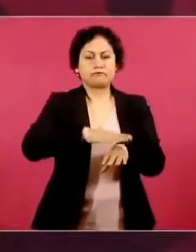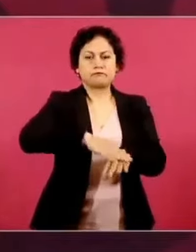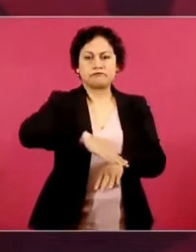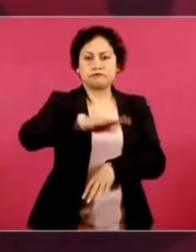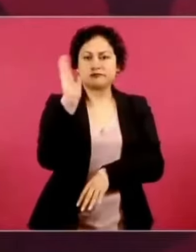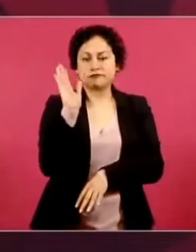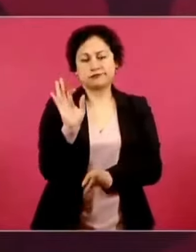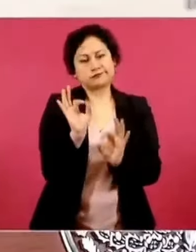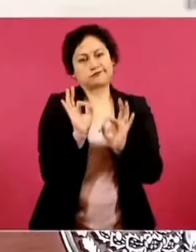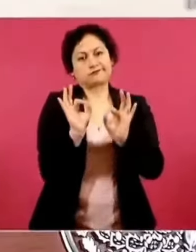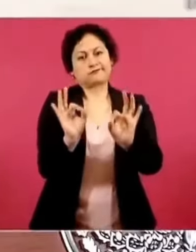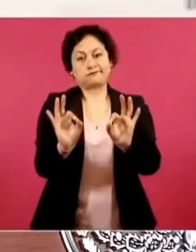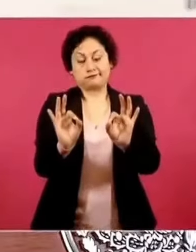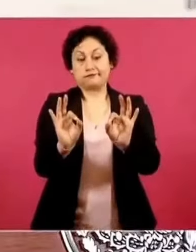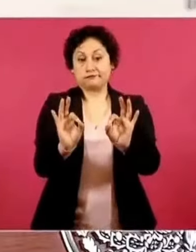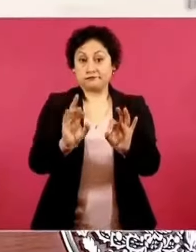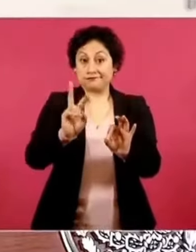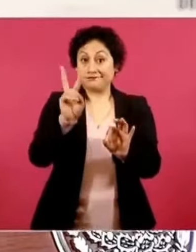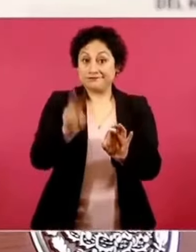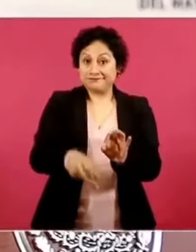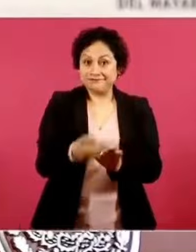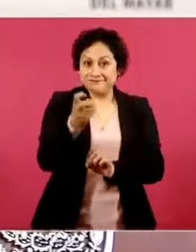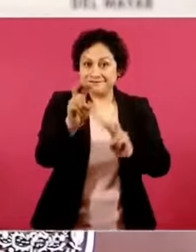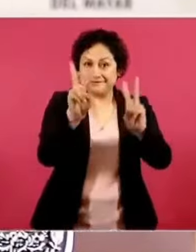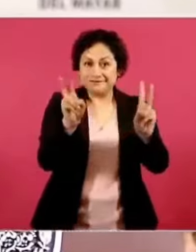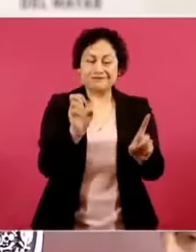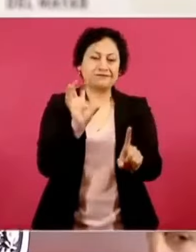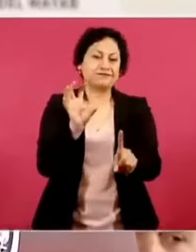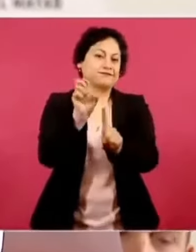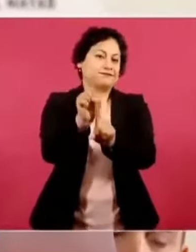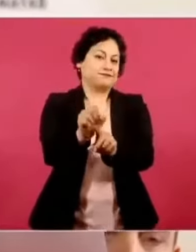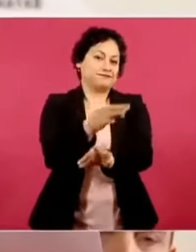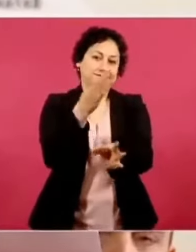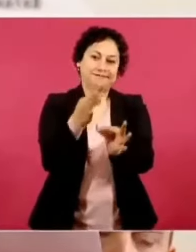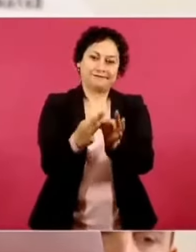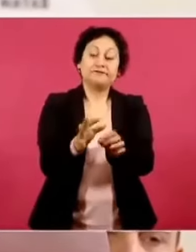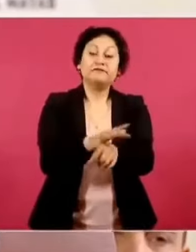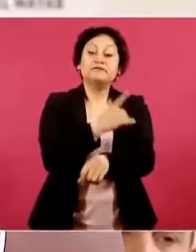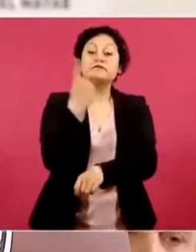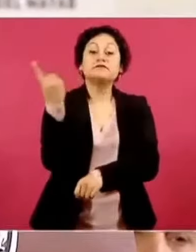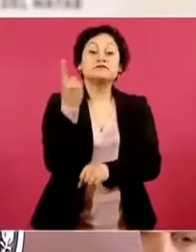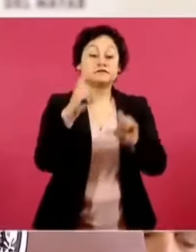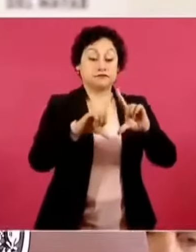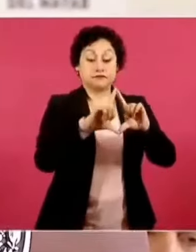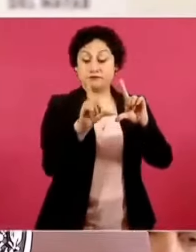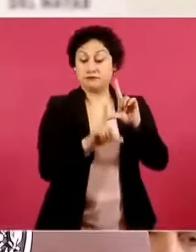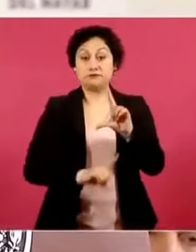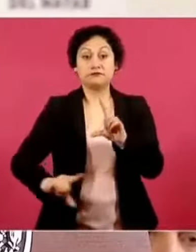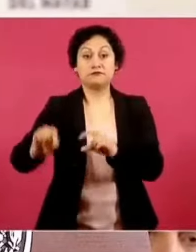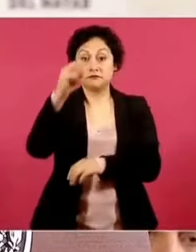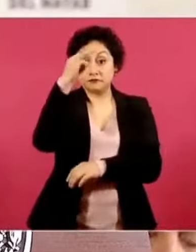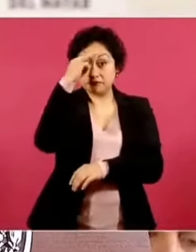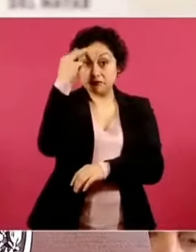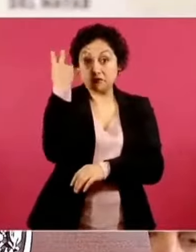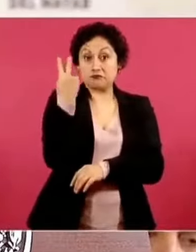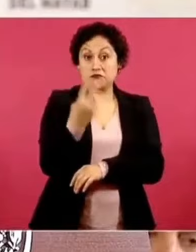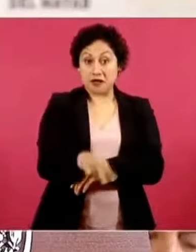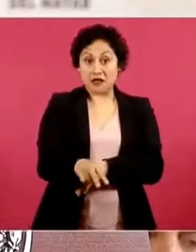países del Mundo con menos desempleo tenemos como no había